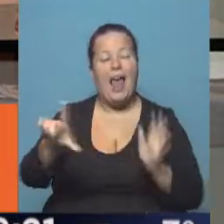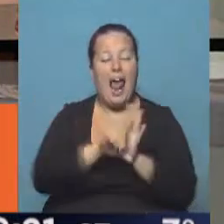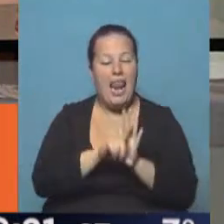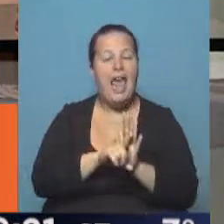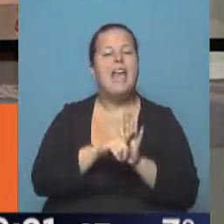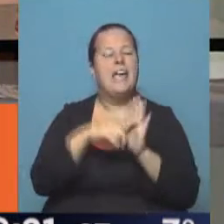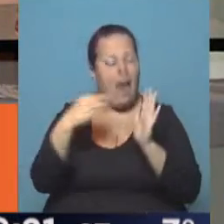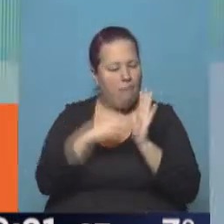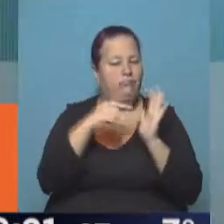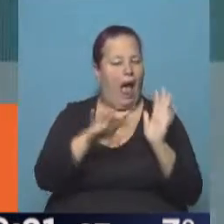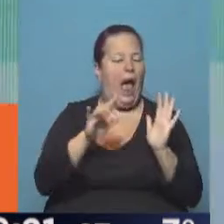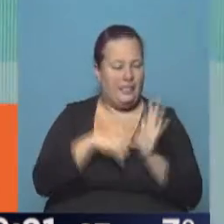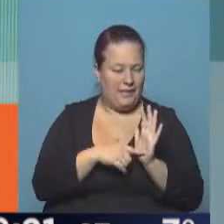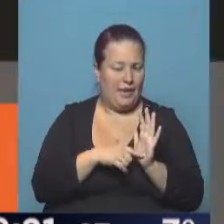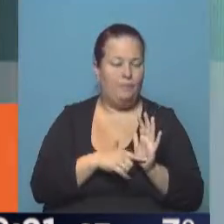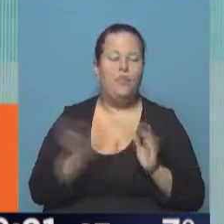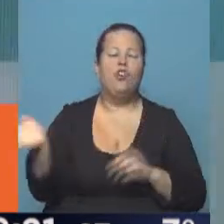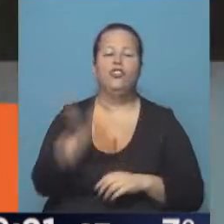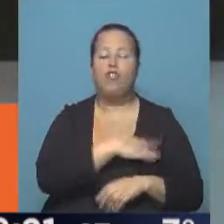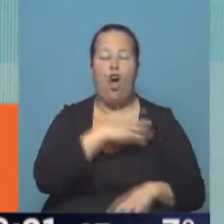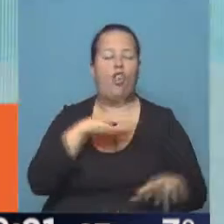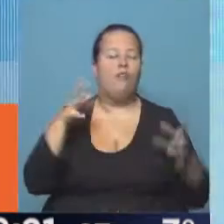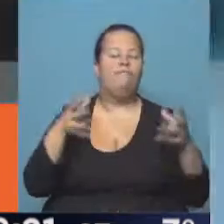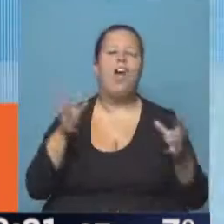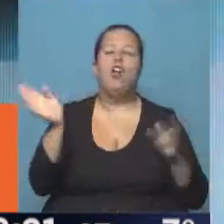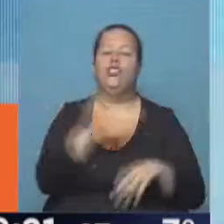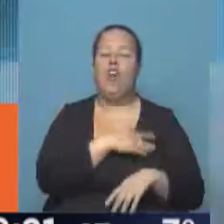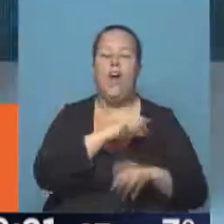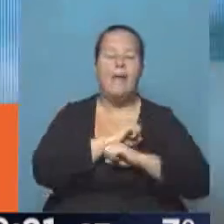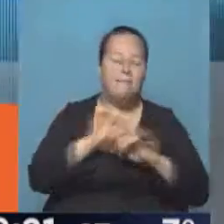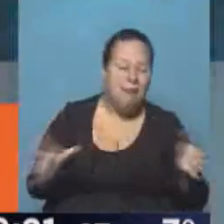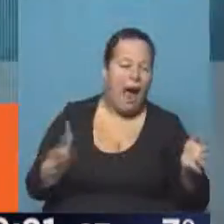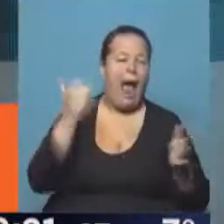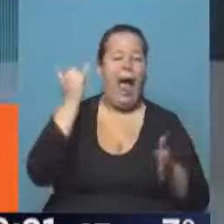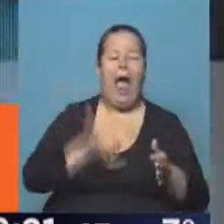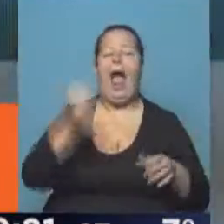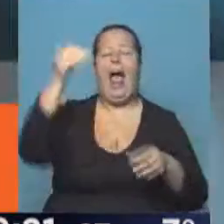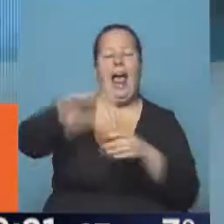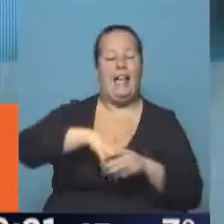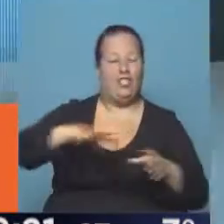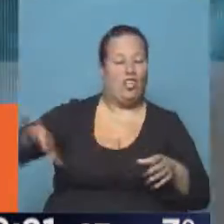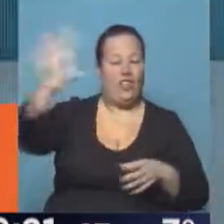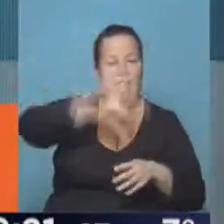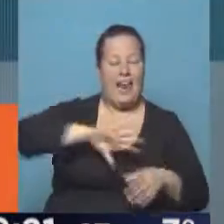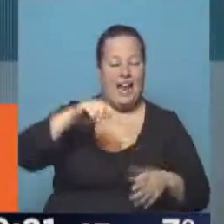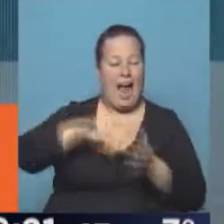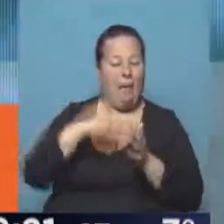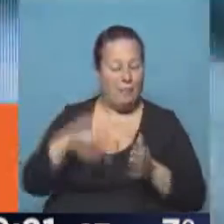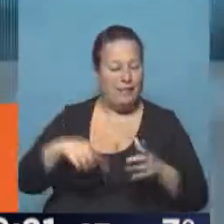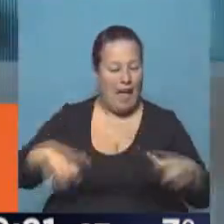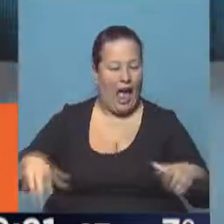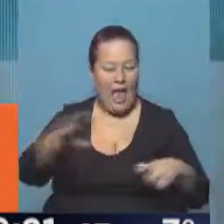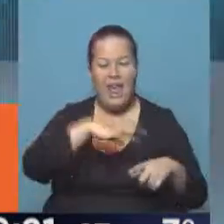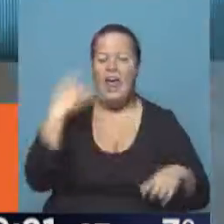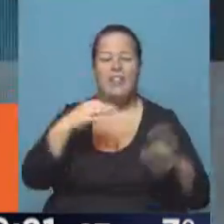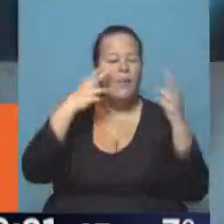está establecido así, toda la competencia, o sea, todos los delitos que se cometen dentro del territorio de nuestra ciudad, los